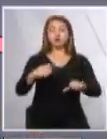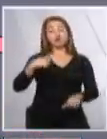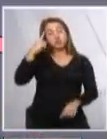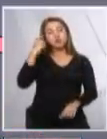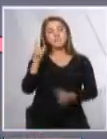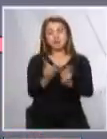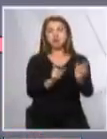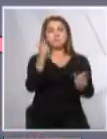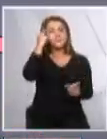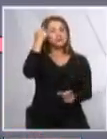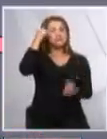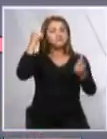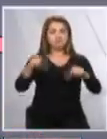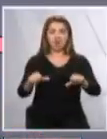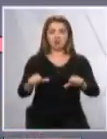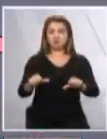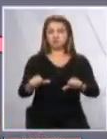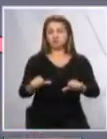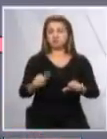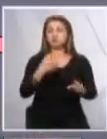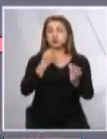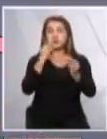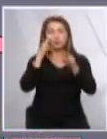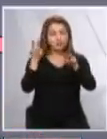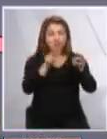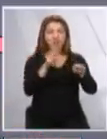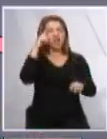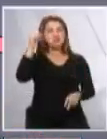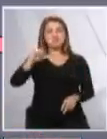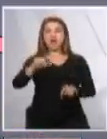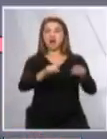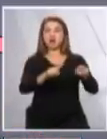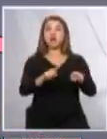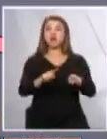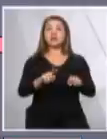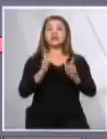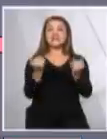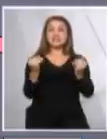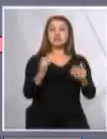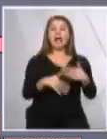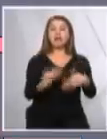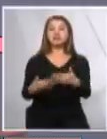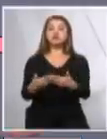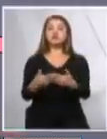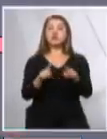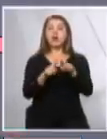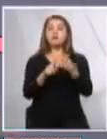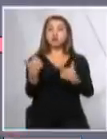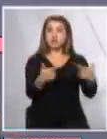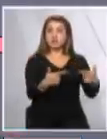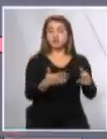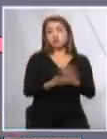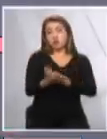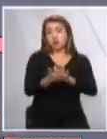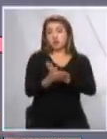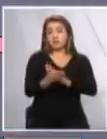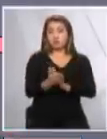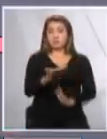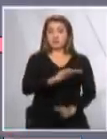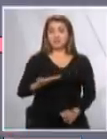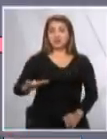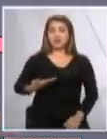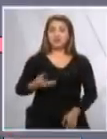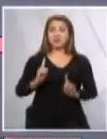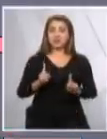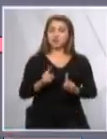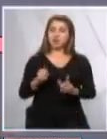este caso, de lo que está pasando, y se requiere entonces de una acción política. Yo creo que debiera, por ejemplo, la presidenta dar